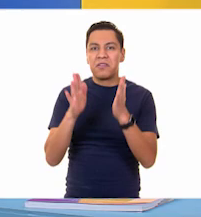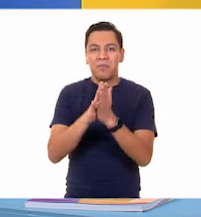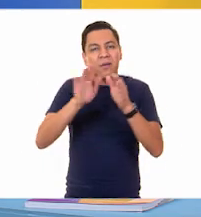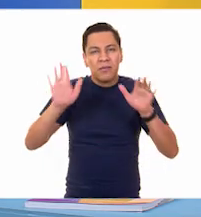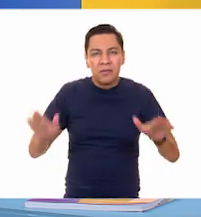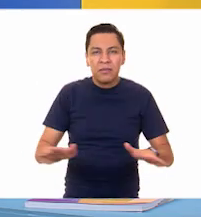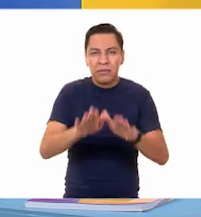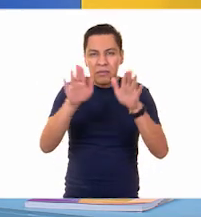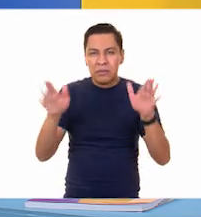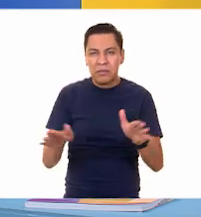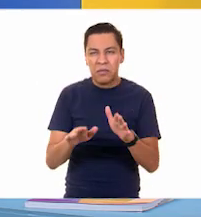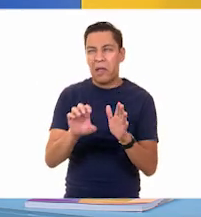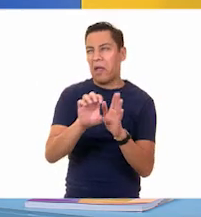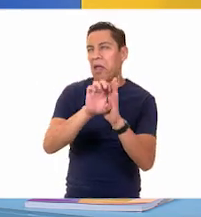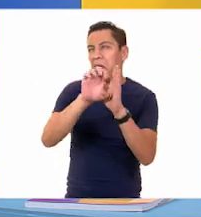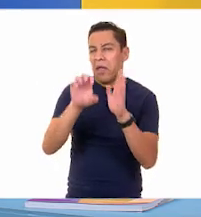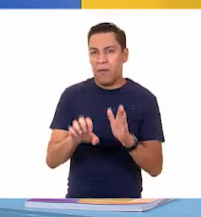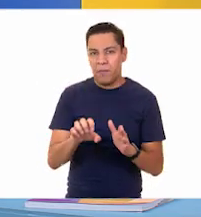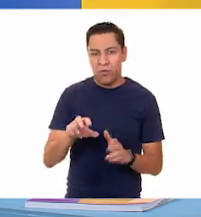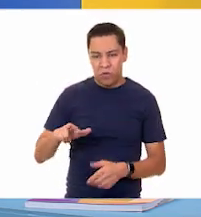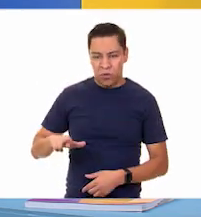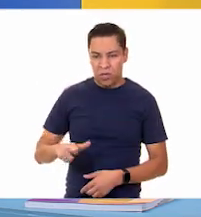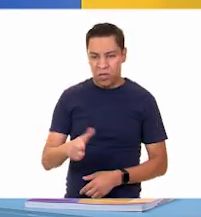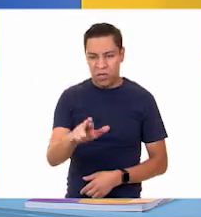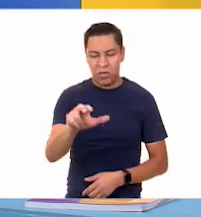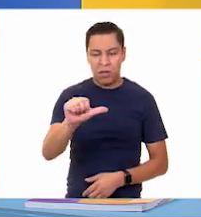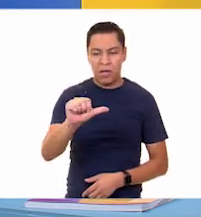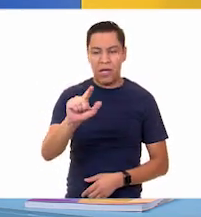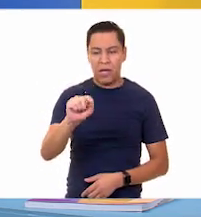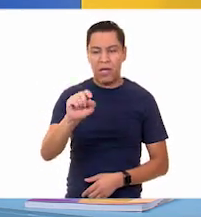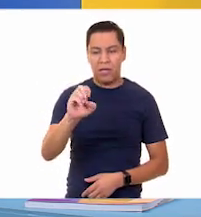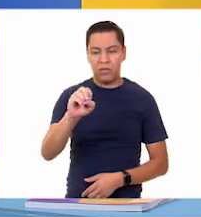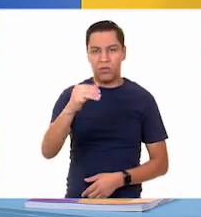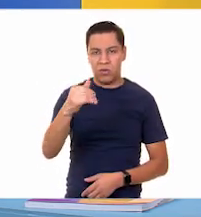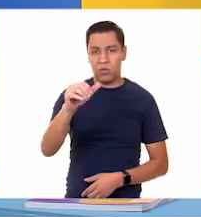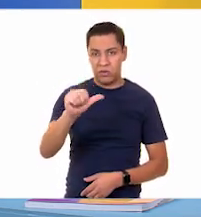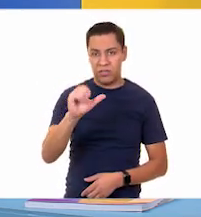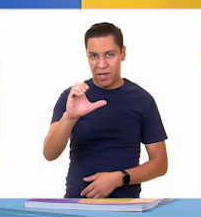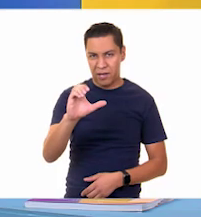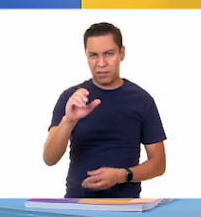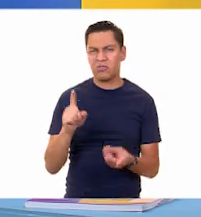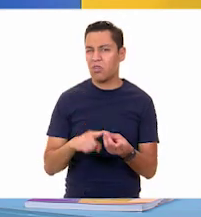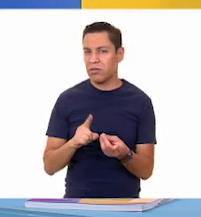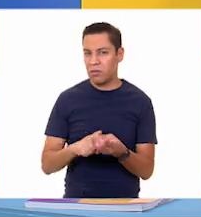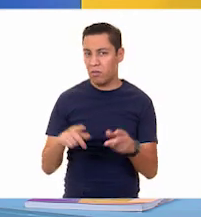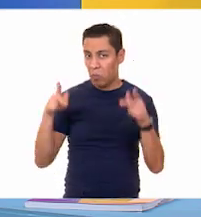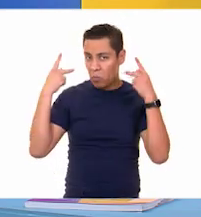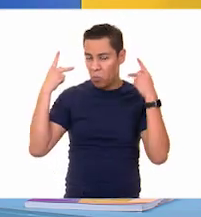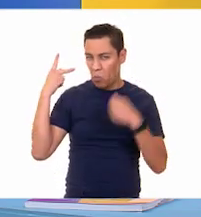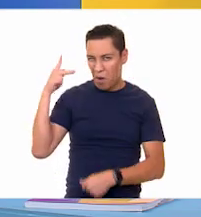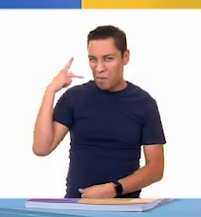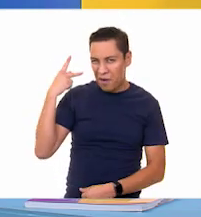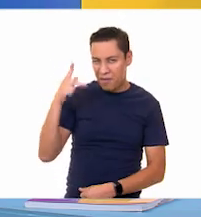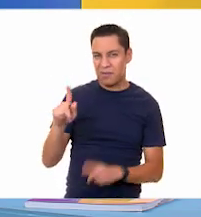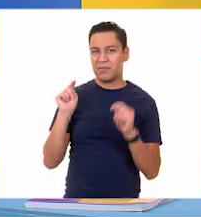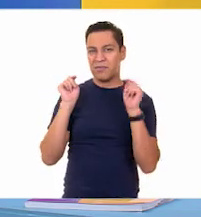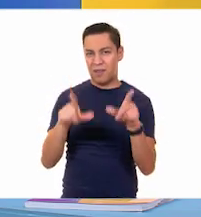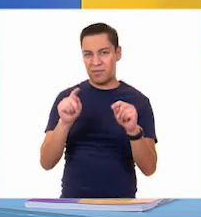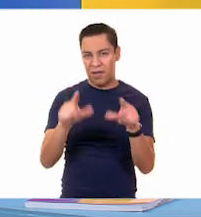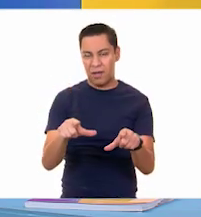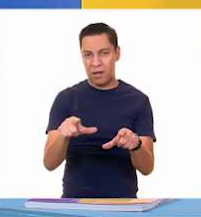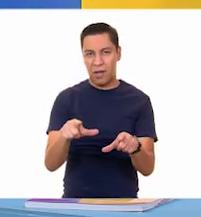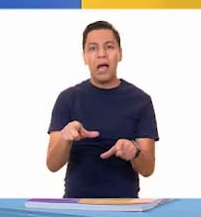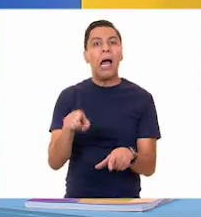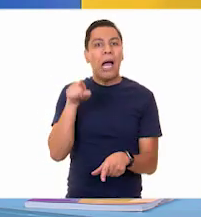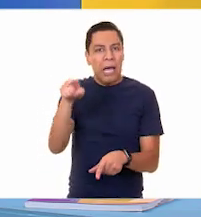el movimiento en defensa del río Atoyac en los estados de Puebla y Tlaxcala, que desde el año 2003 se dedica a crear conciencia sobre el